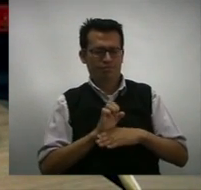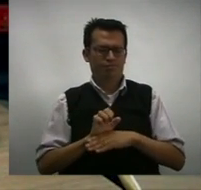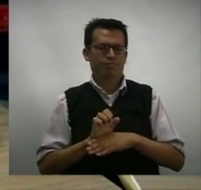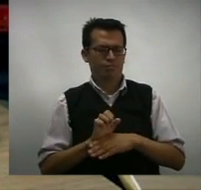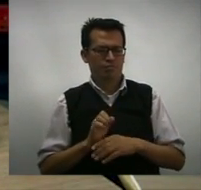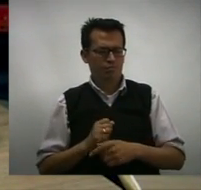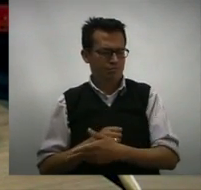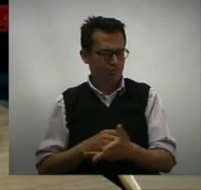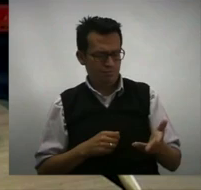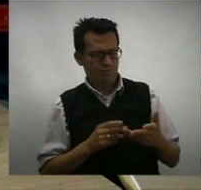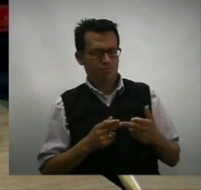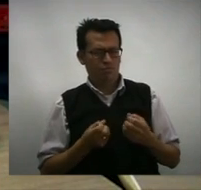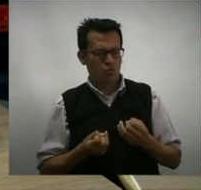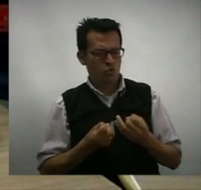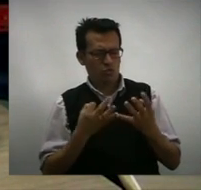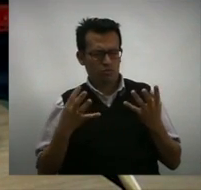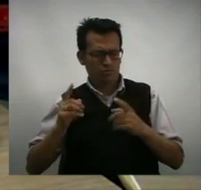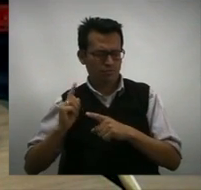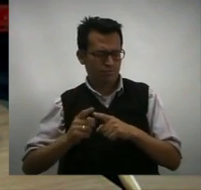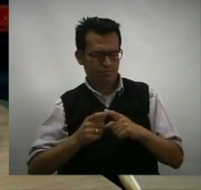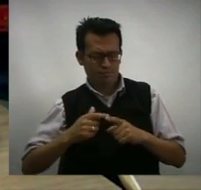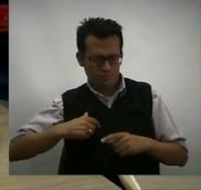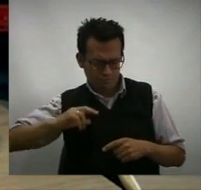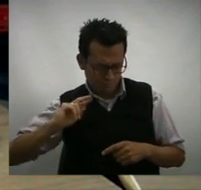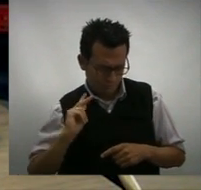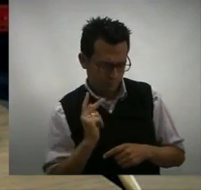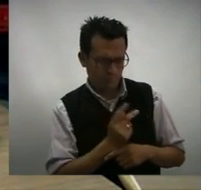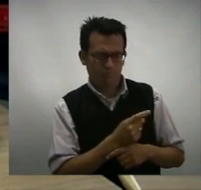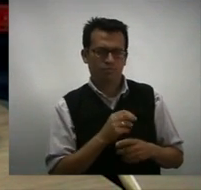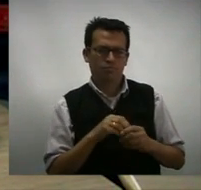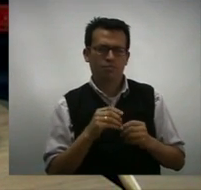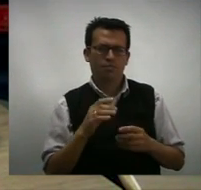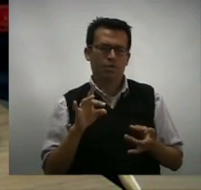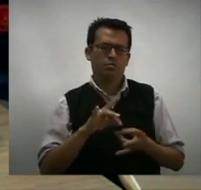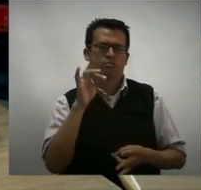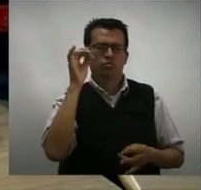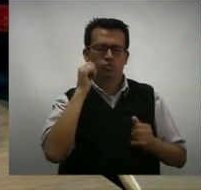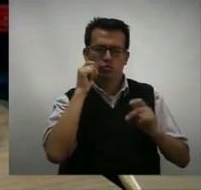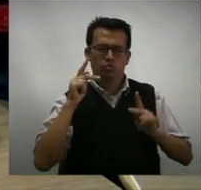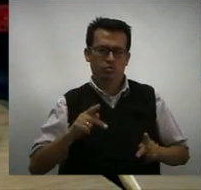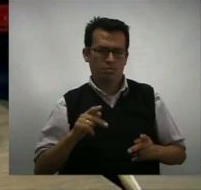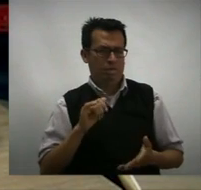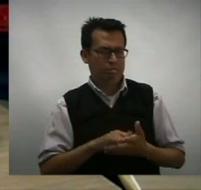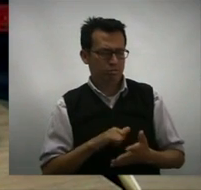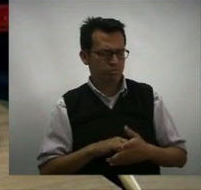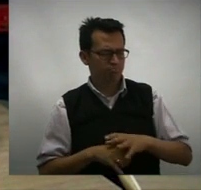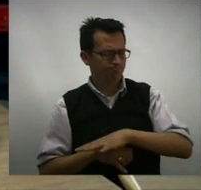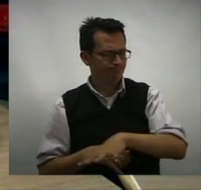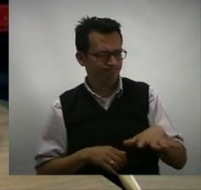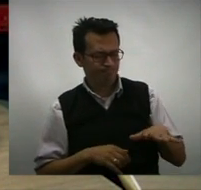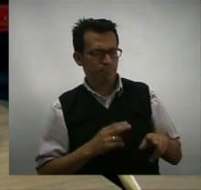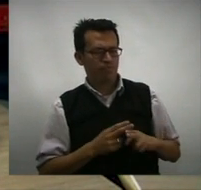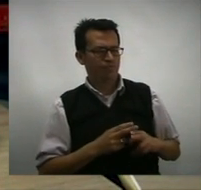en la cuantificación de las transformaciones del espíritu del ser humano. Como esto, se consolida una fase decisiva